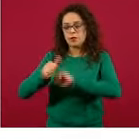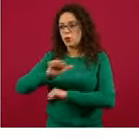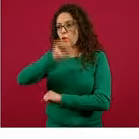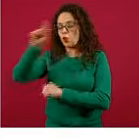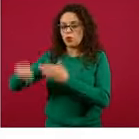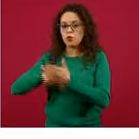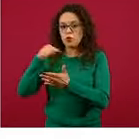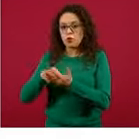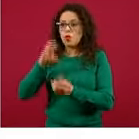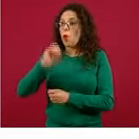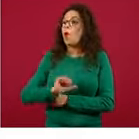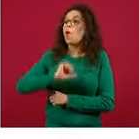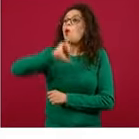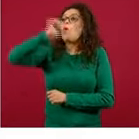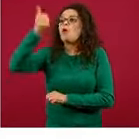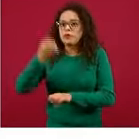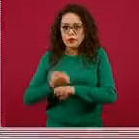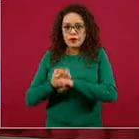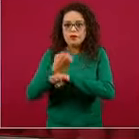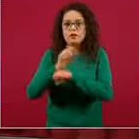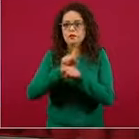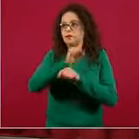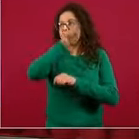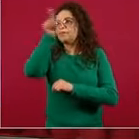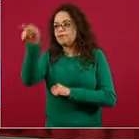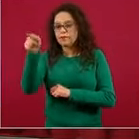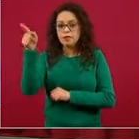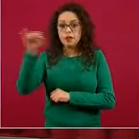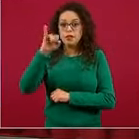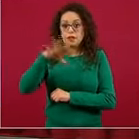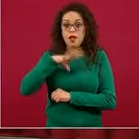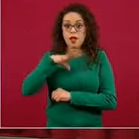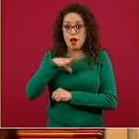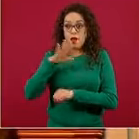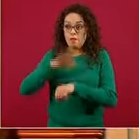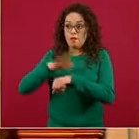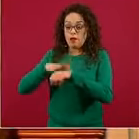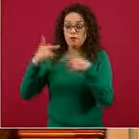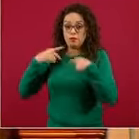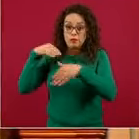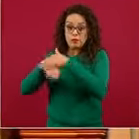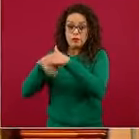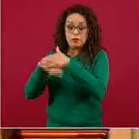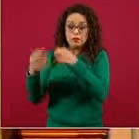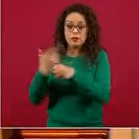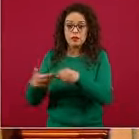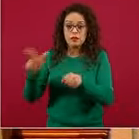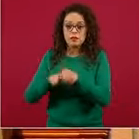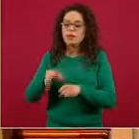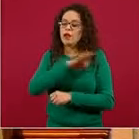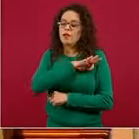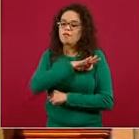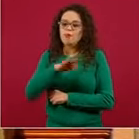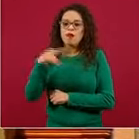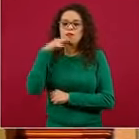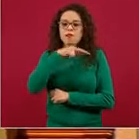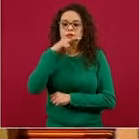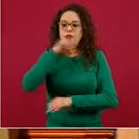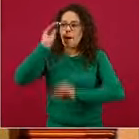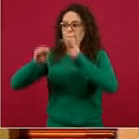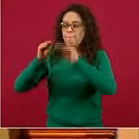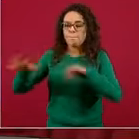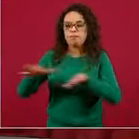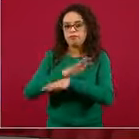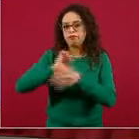unidades o en otros estados que sí tienen una alta ocupación, pues pueda ser mucho más rápida. Vamos a ver